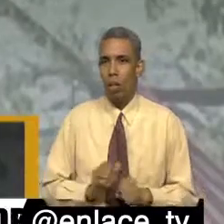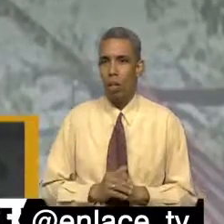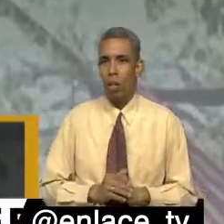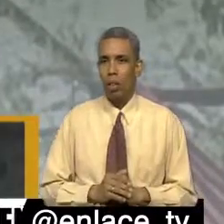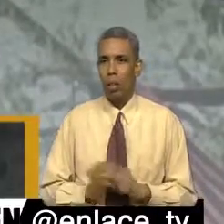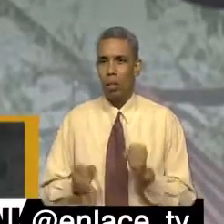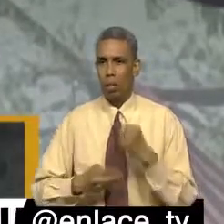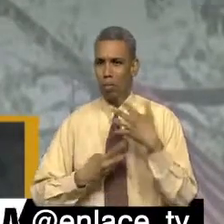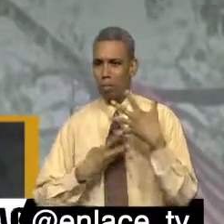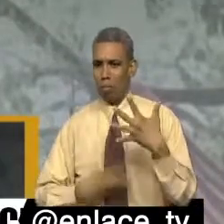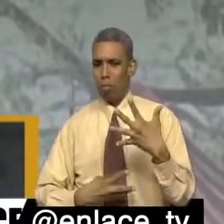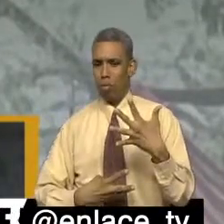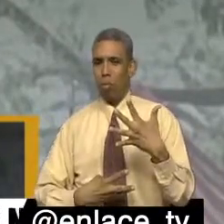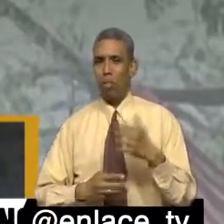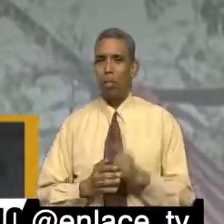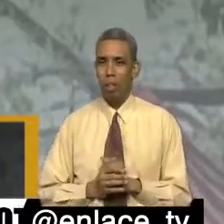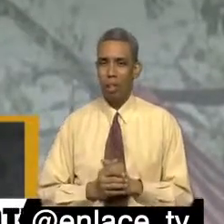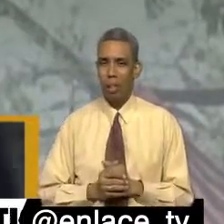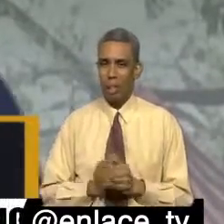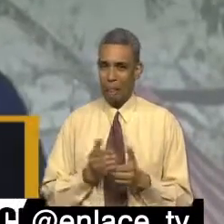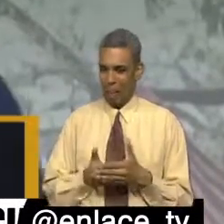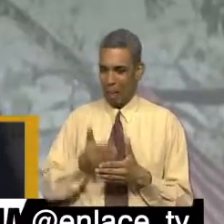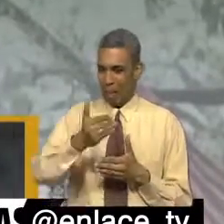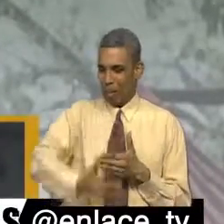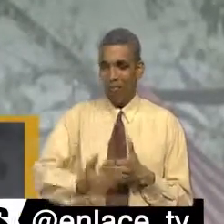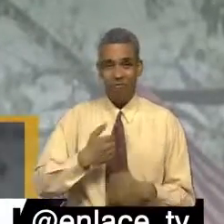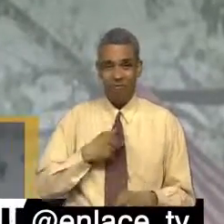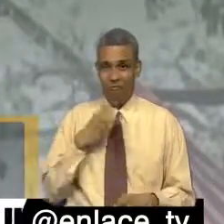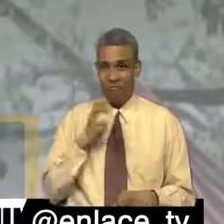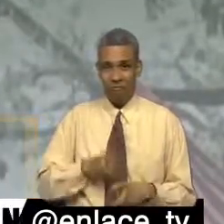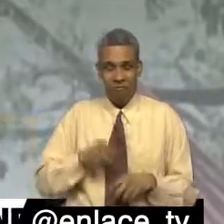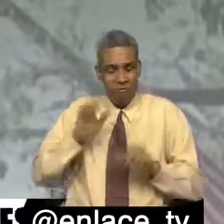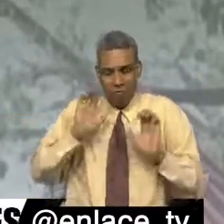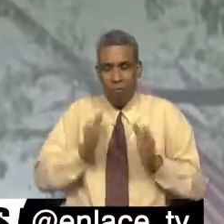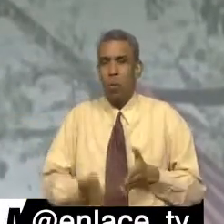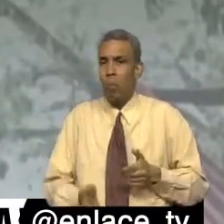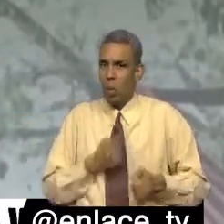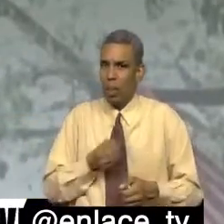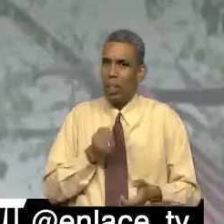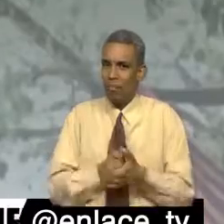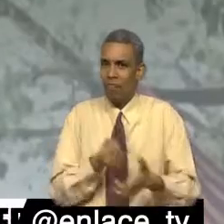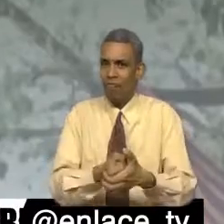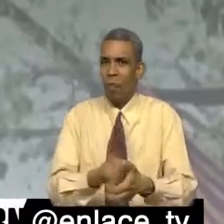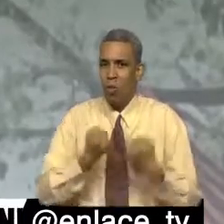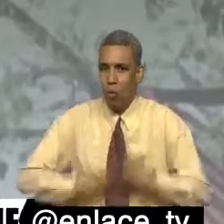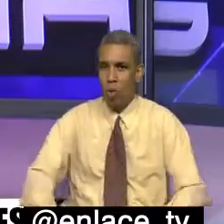dé matemáticamente, uno hasta que los números nos den, tiene que seguir peleando.